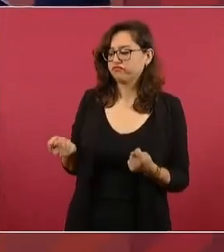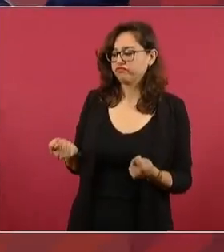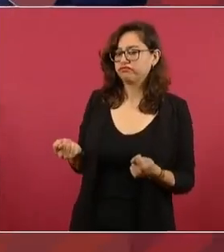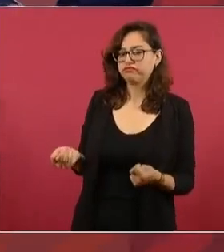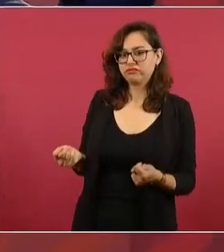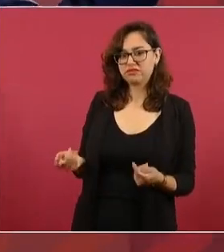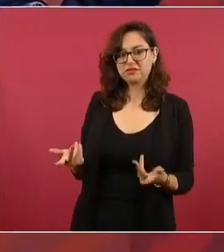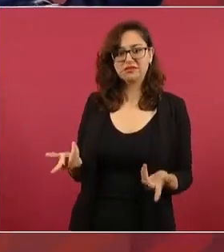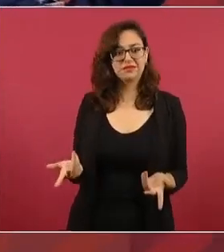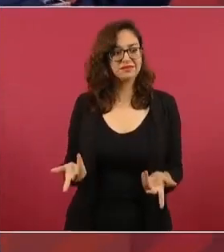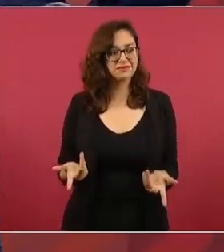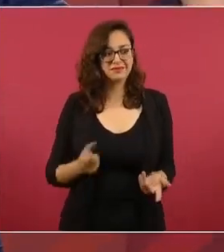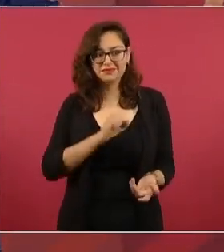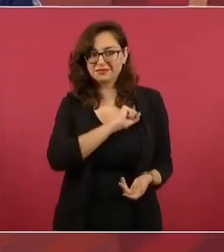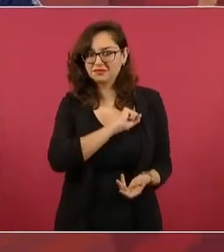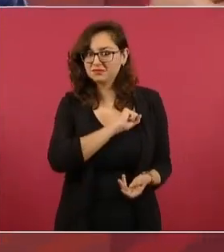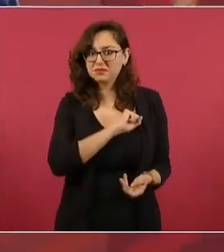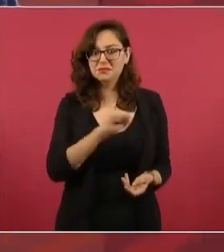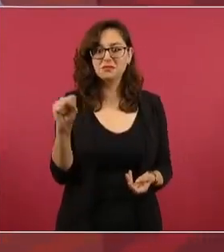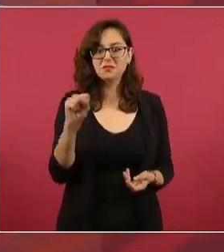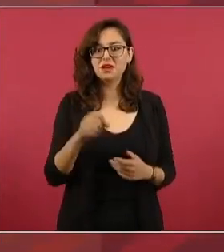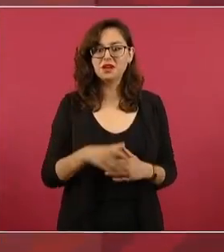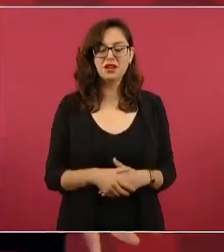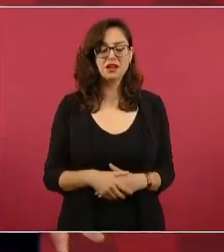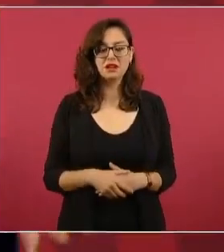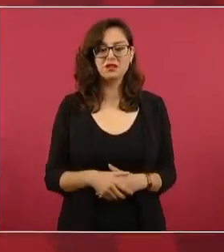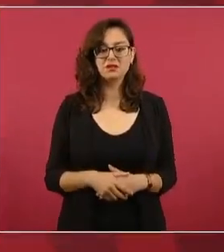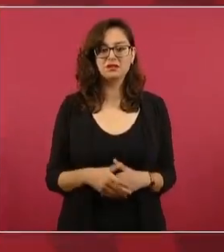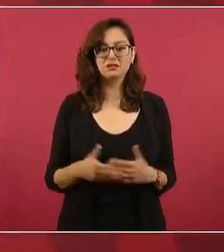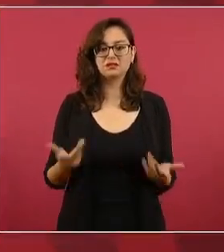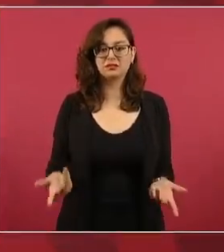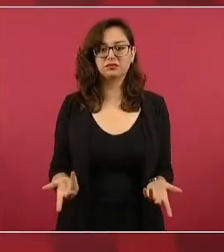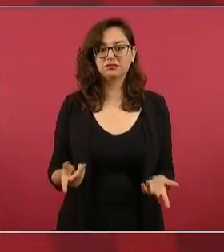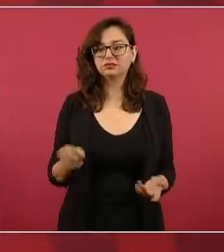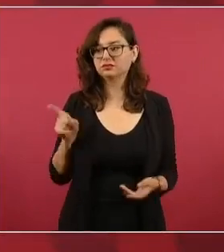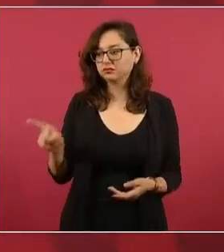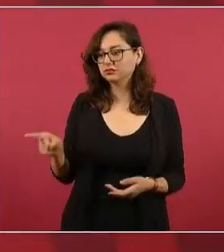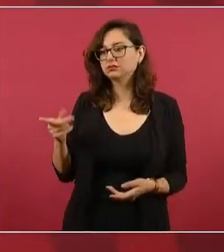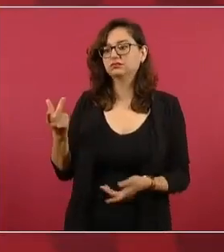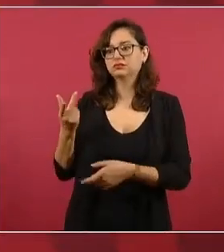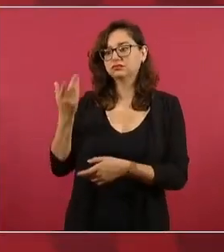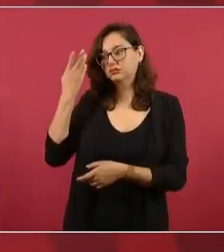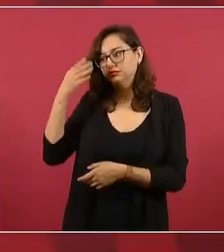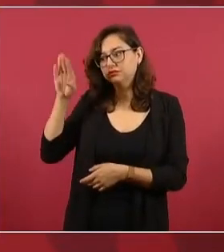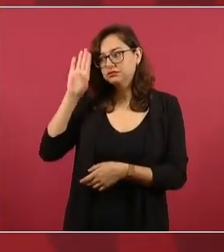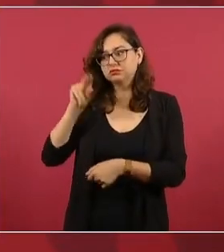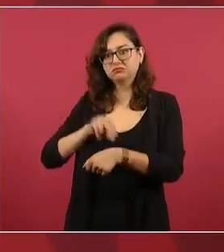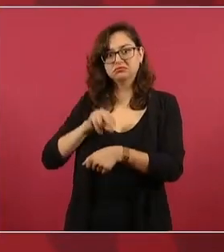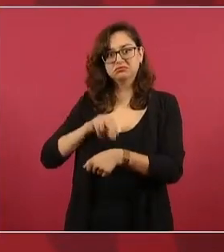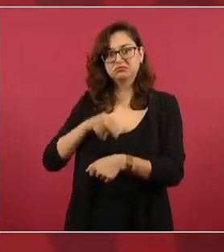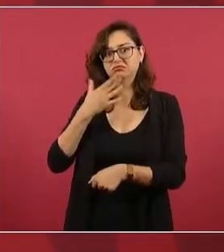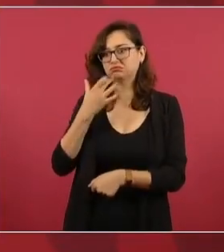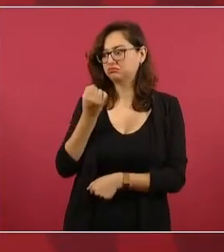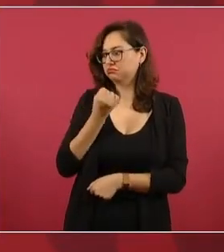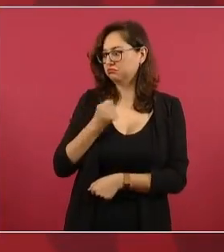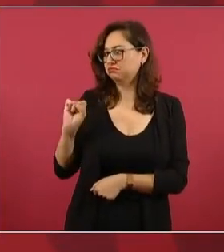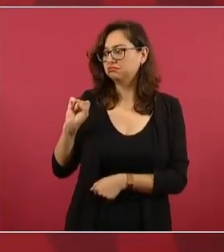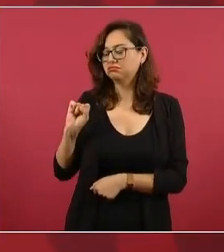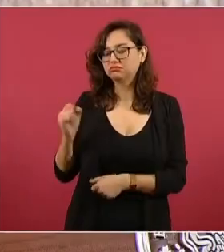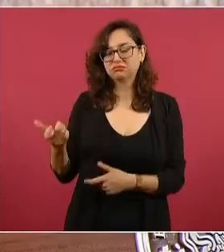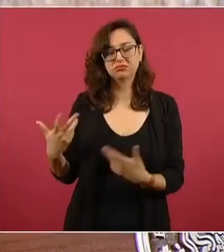y es porque hay en Cuba médicos muy buenos,